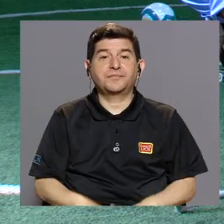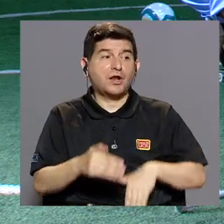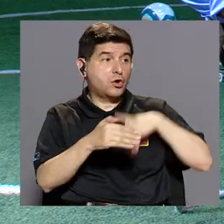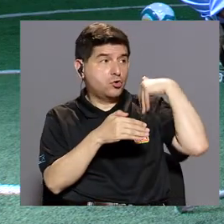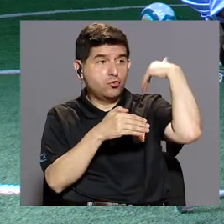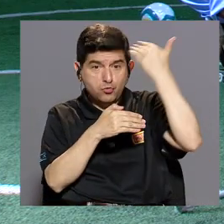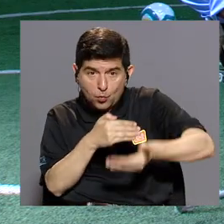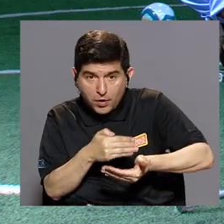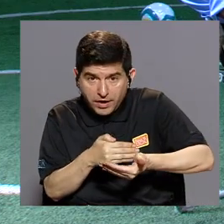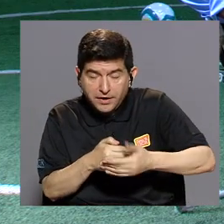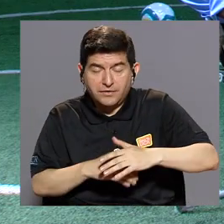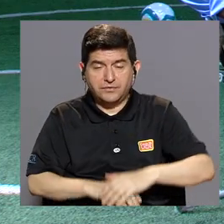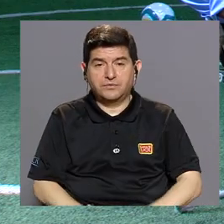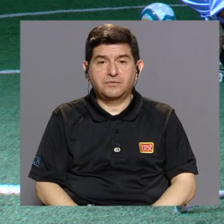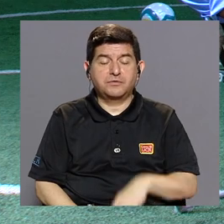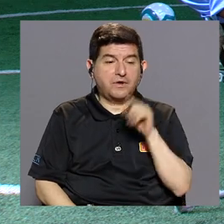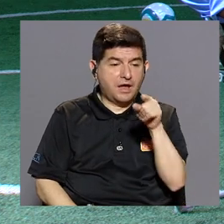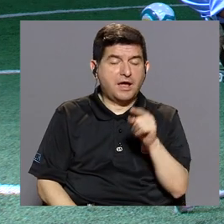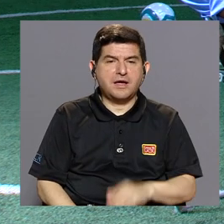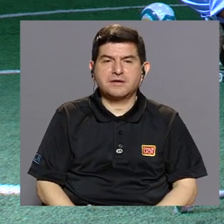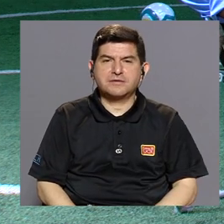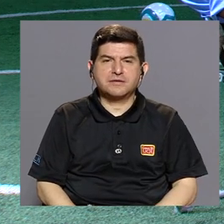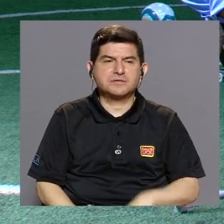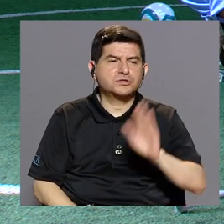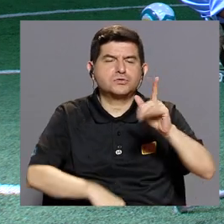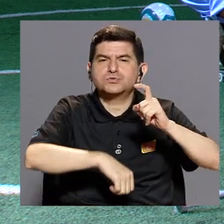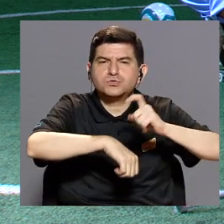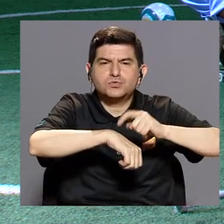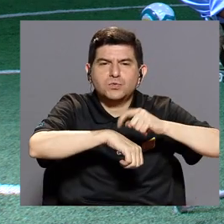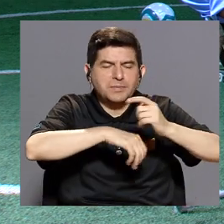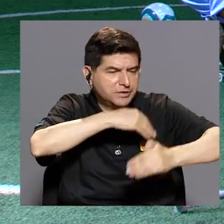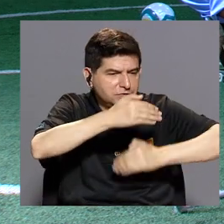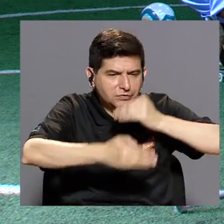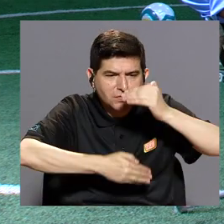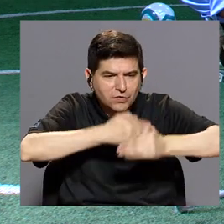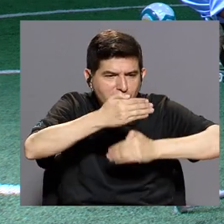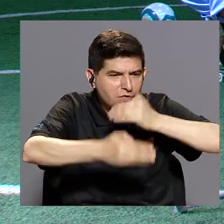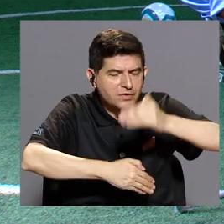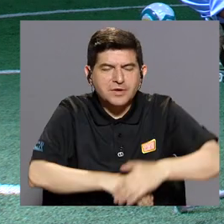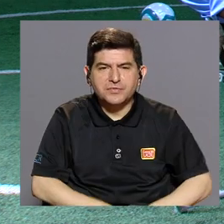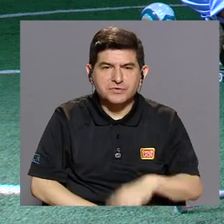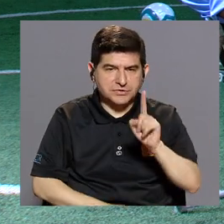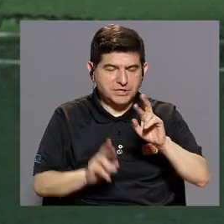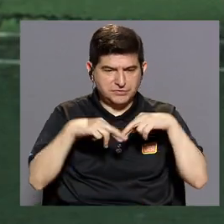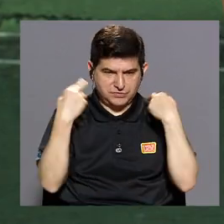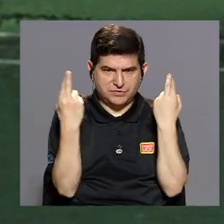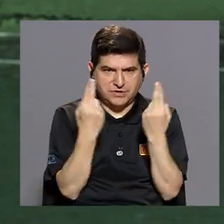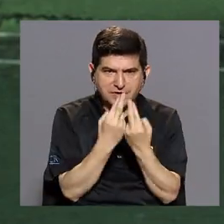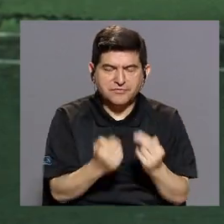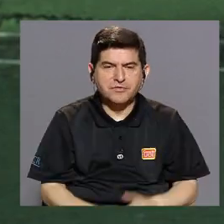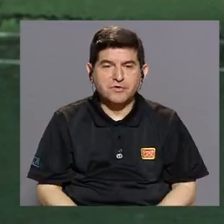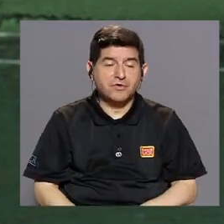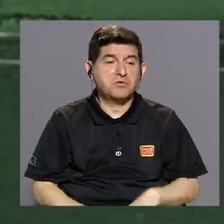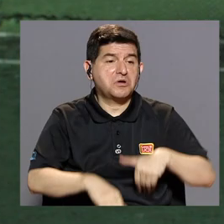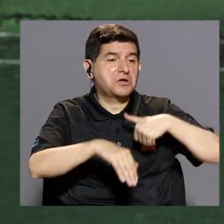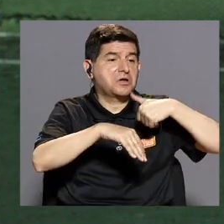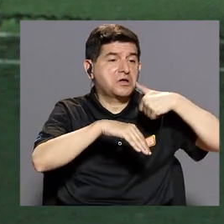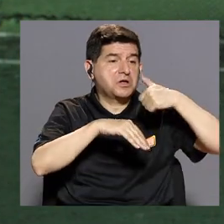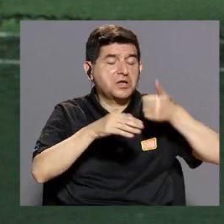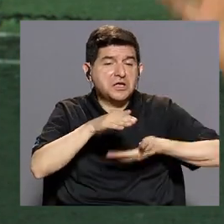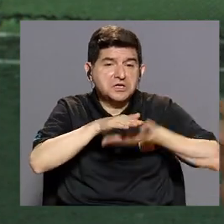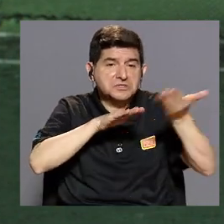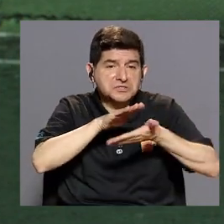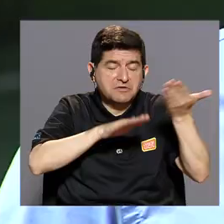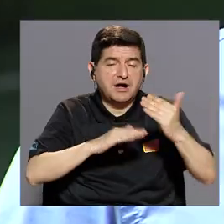a partir de ahí ellas llegan, hacen el periodo, el proceso, ¿verdad? Lo que les corresponde a la sesión y salen ya sea a sus casas, a